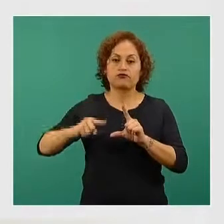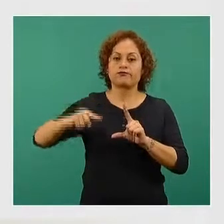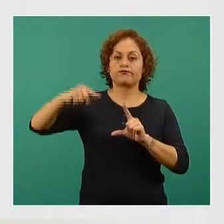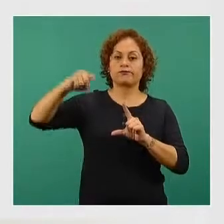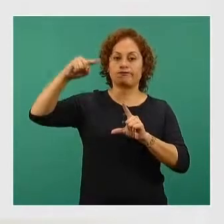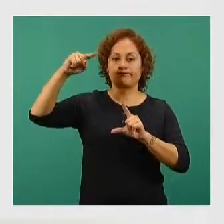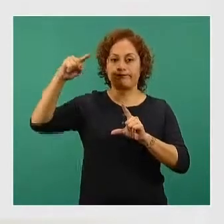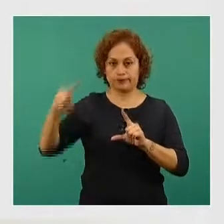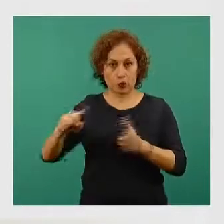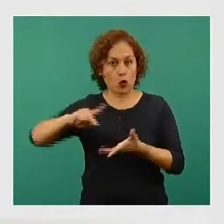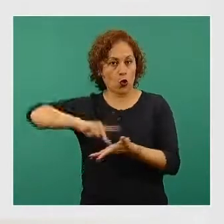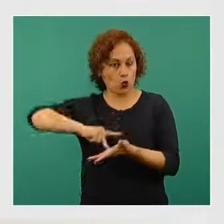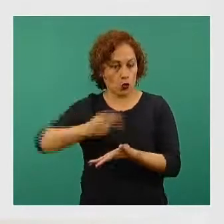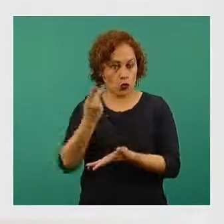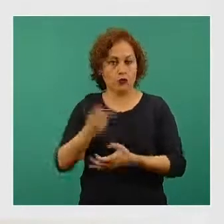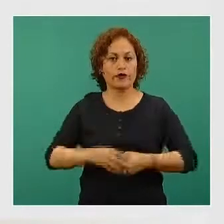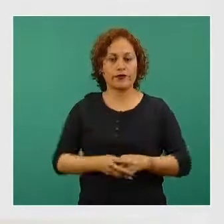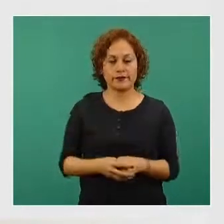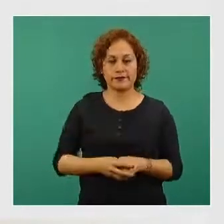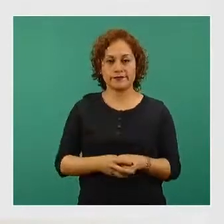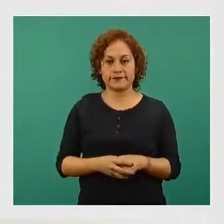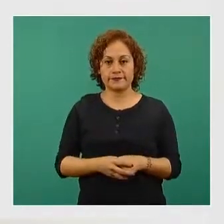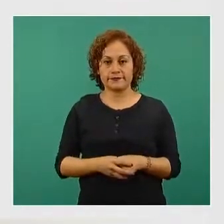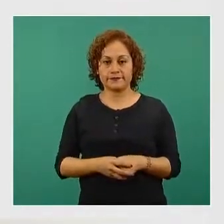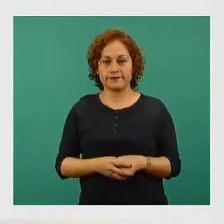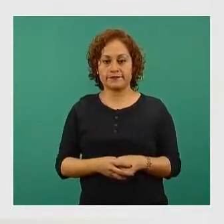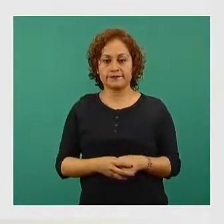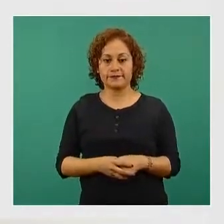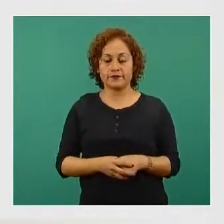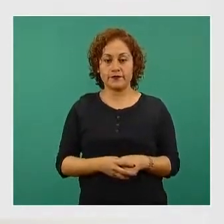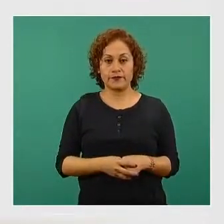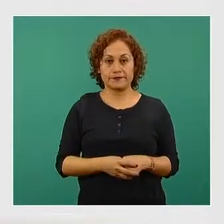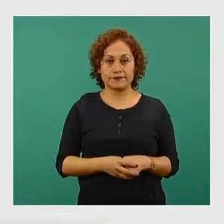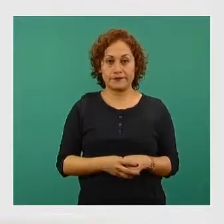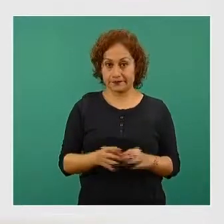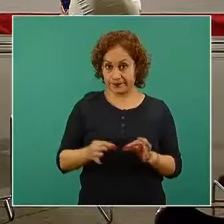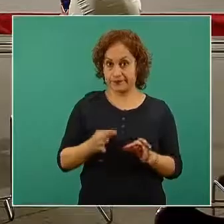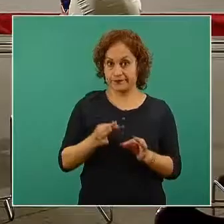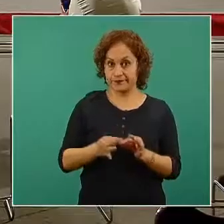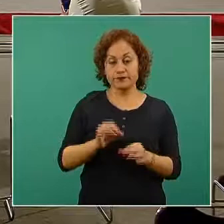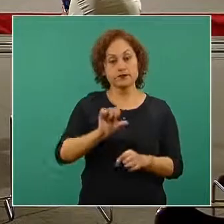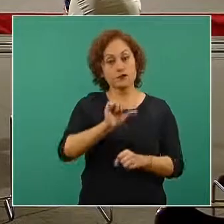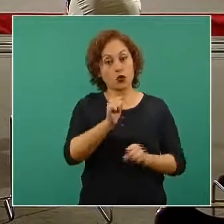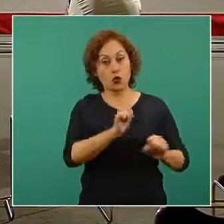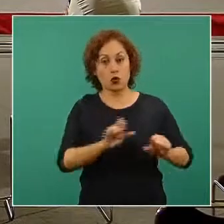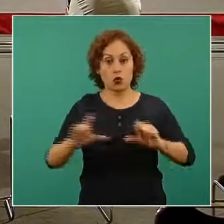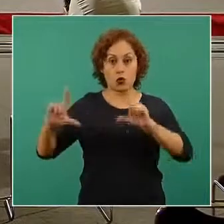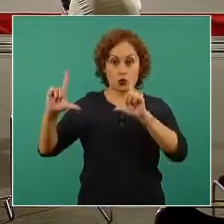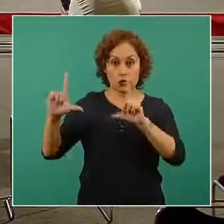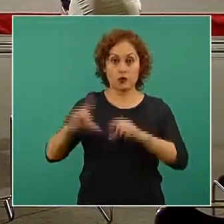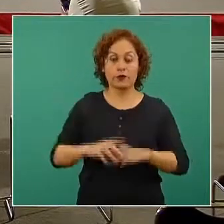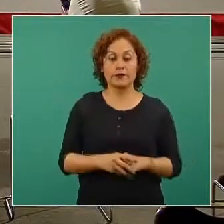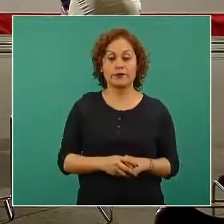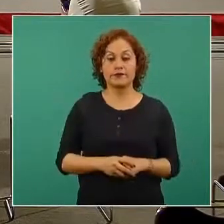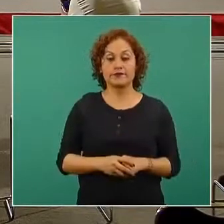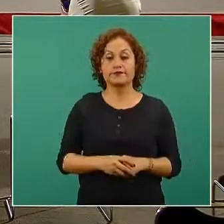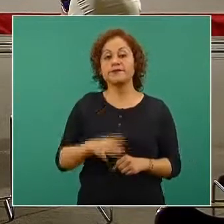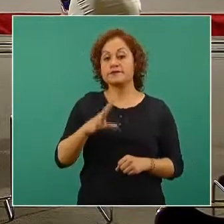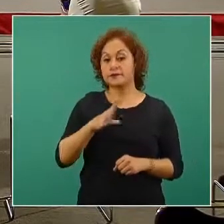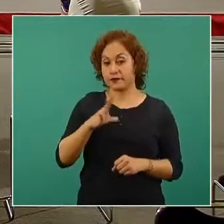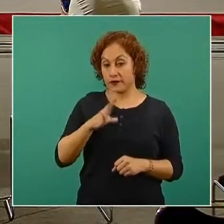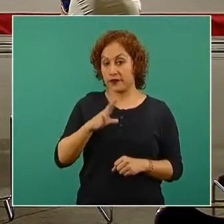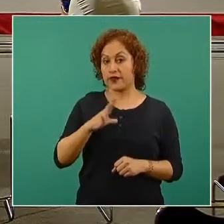empieza nuevamente a moverse hacia arriba. ¿Sí? En la siguiente diapositiva tenemos y